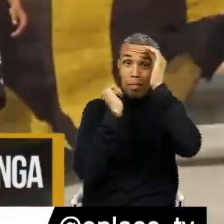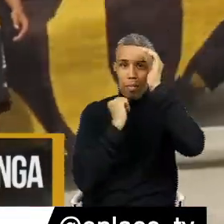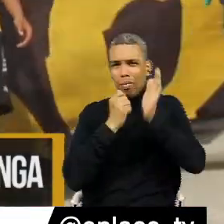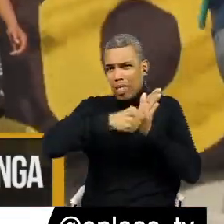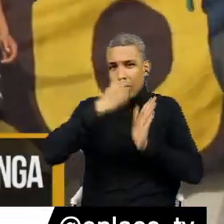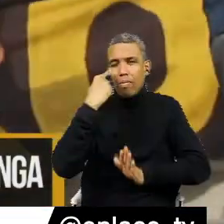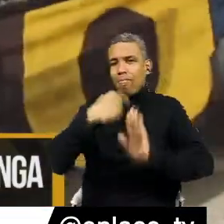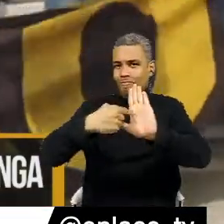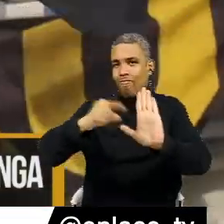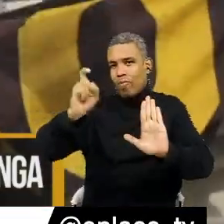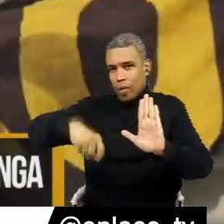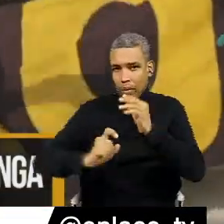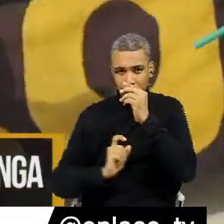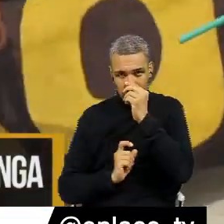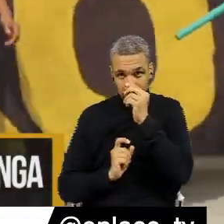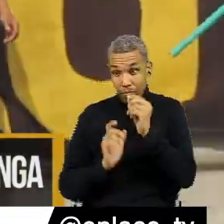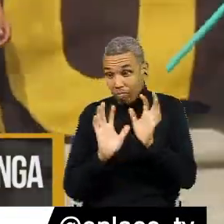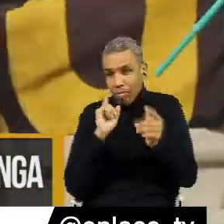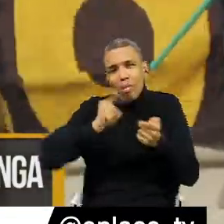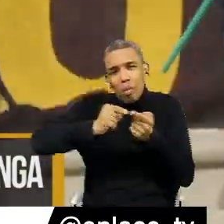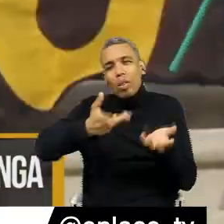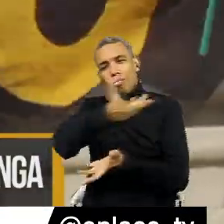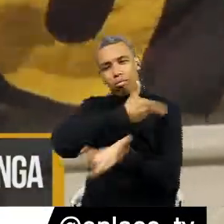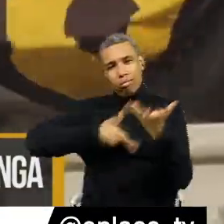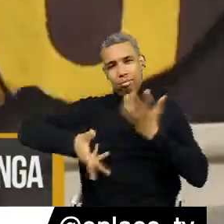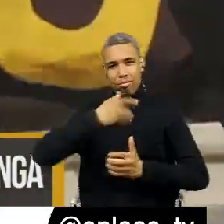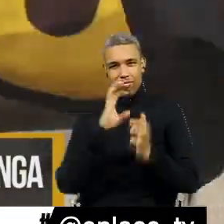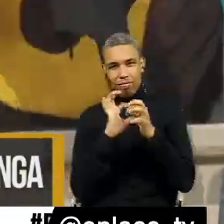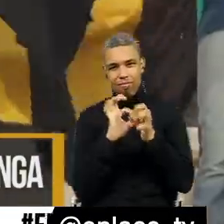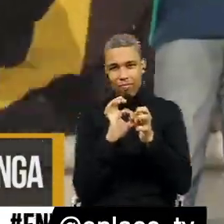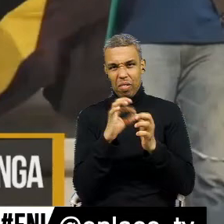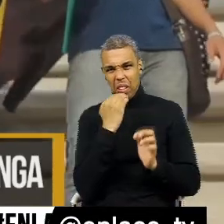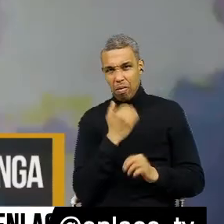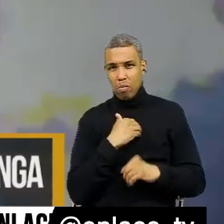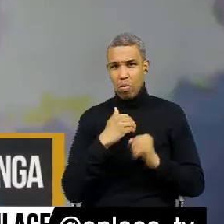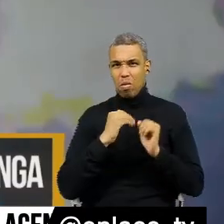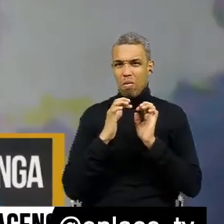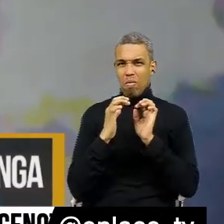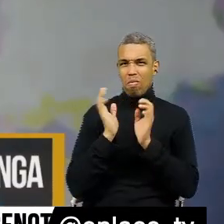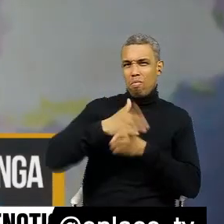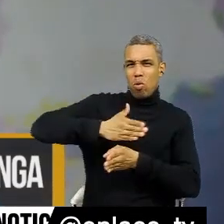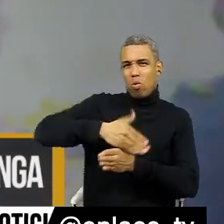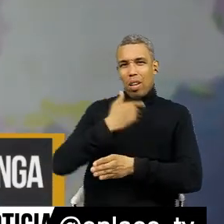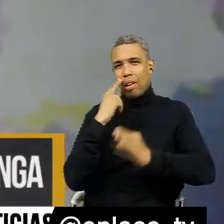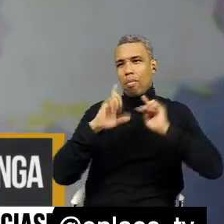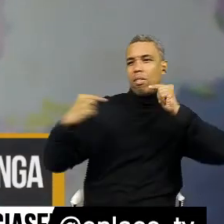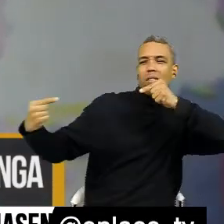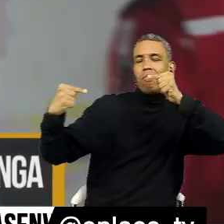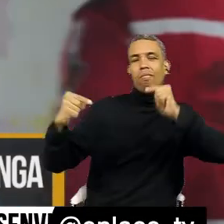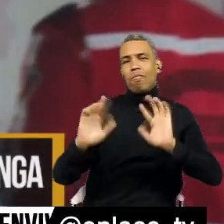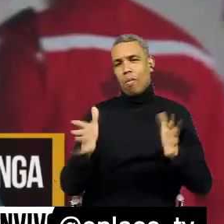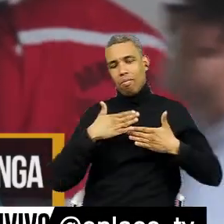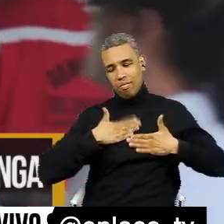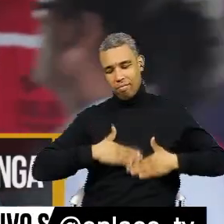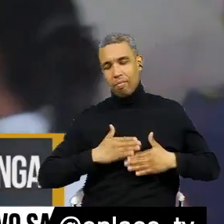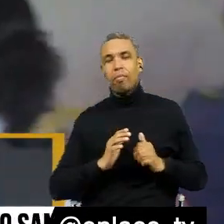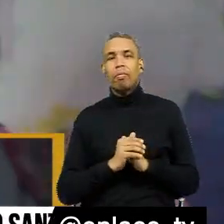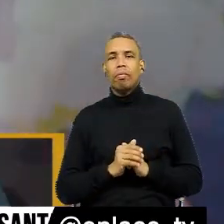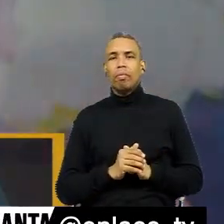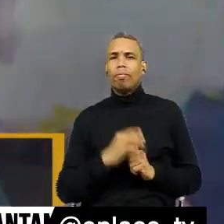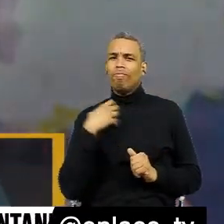para garantizar que el fútbol se convierta en la ciudad en un escenario de paz y no de violencia. La idea de que debe haber apertura de fronteras en